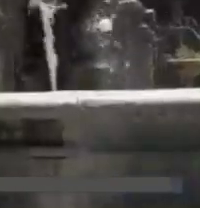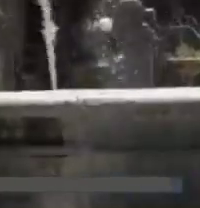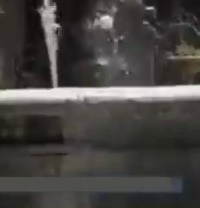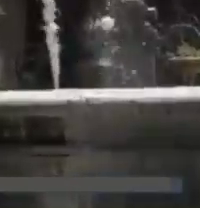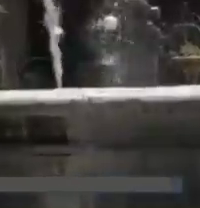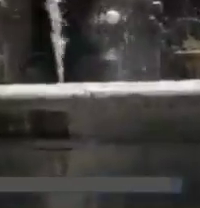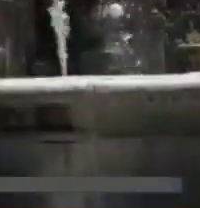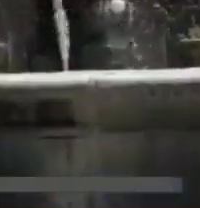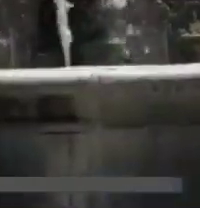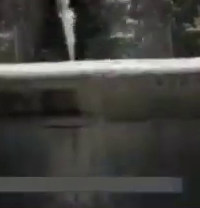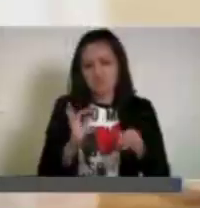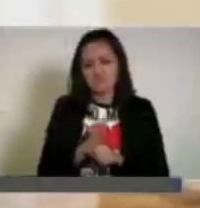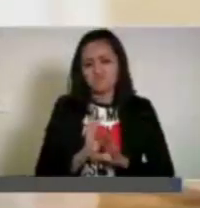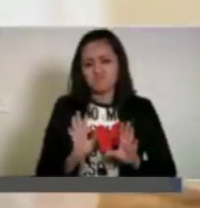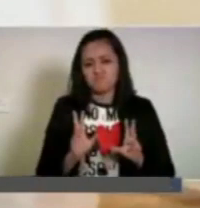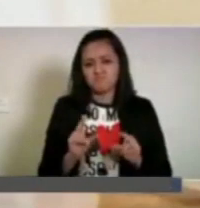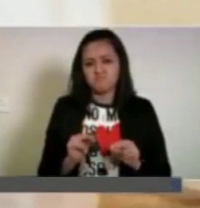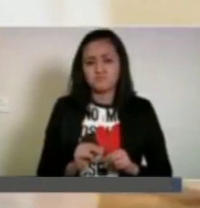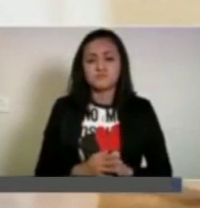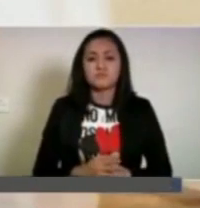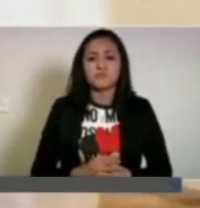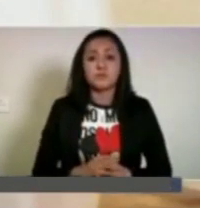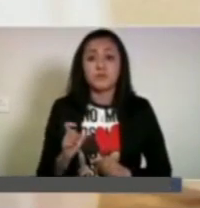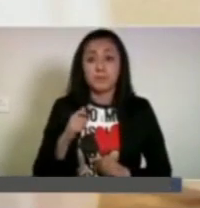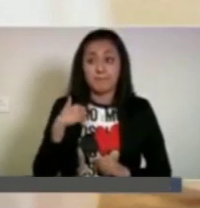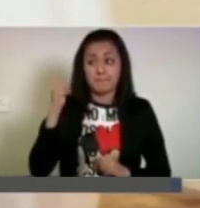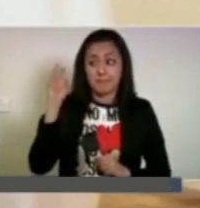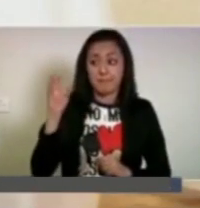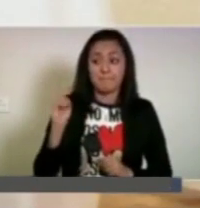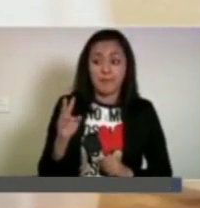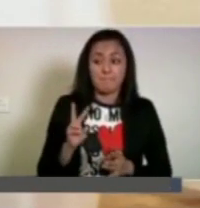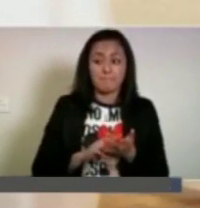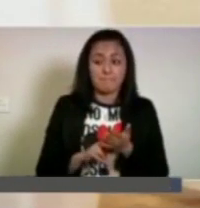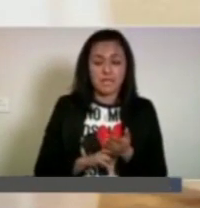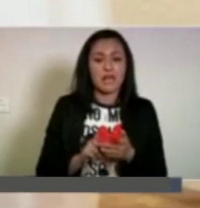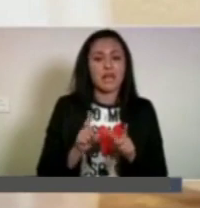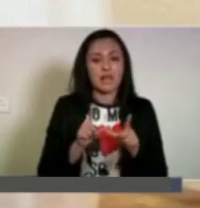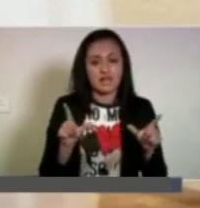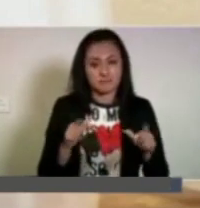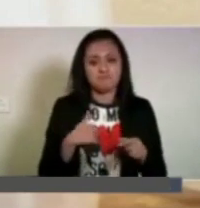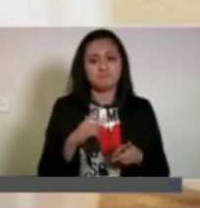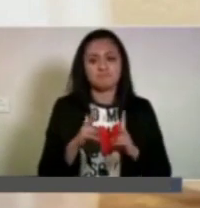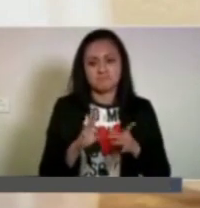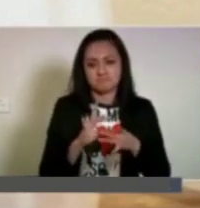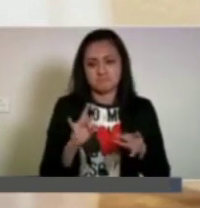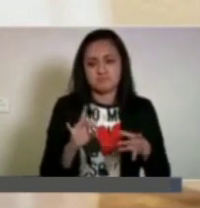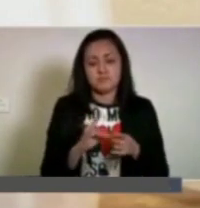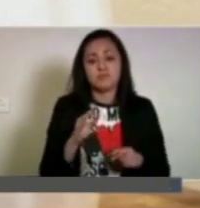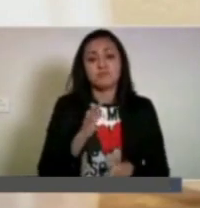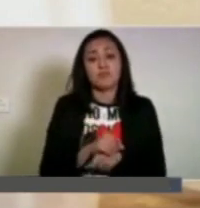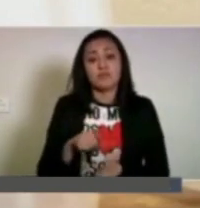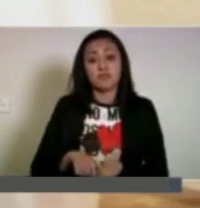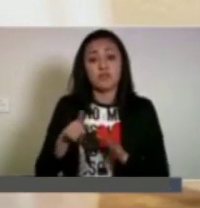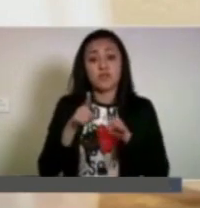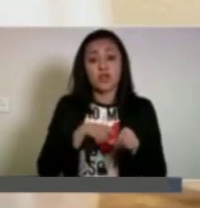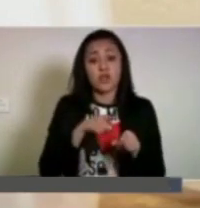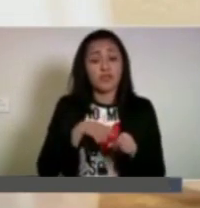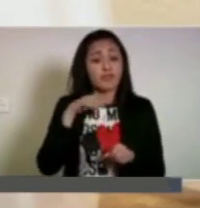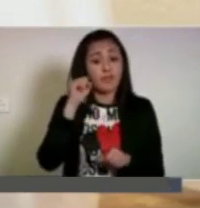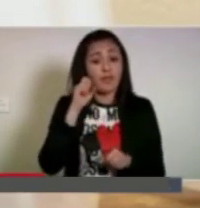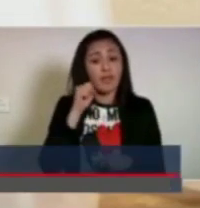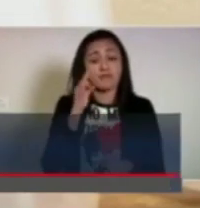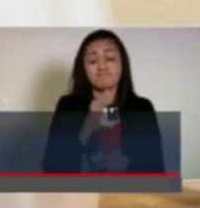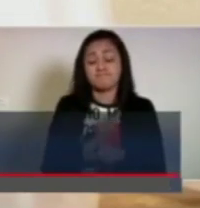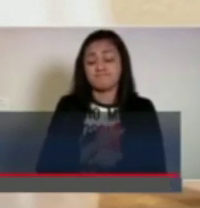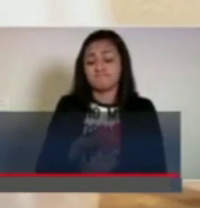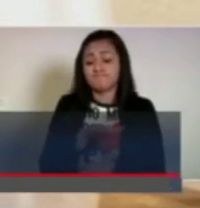gobernador Miguel Barbosa Huerta. Cuando estemos en verde hablamos. Aquí seguimos en naranja y